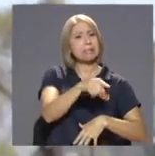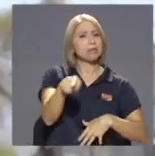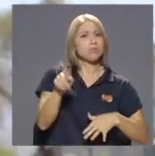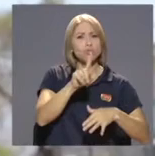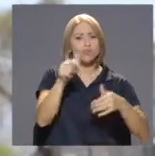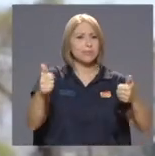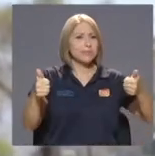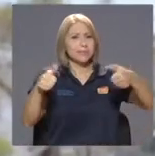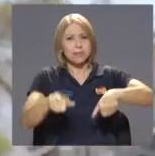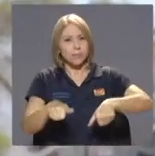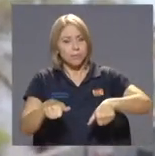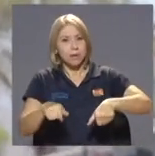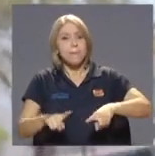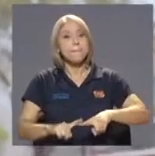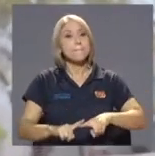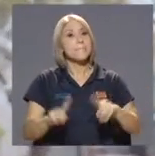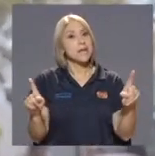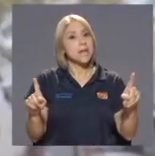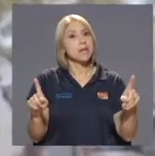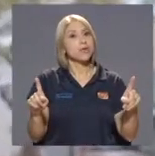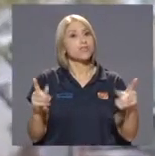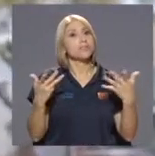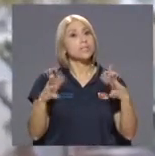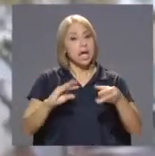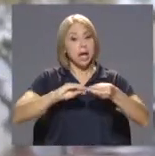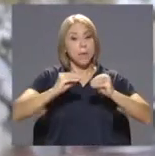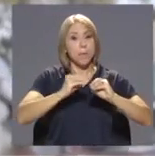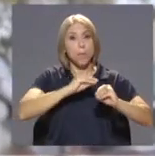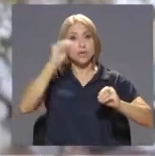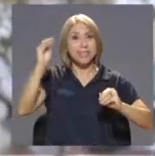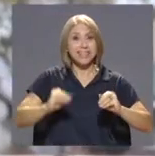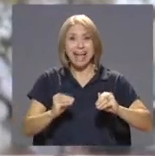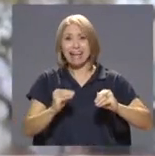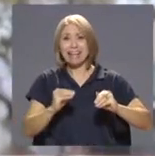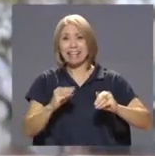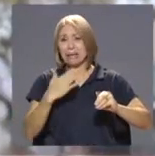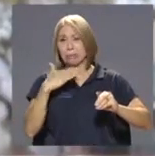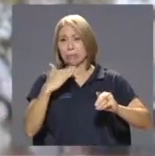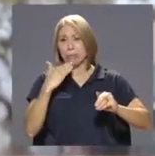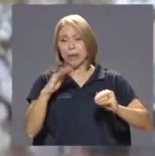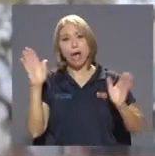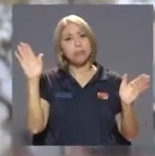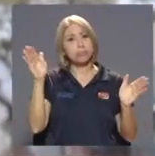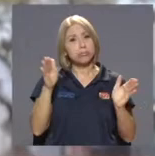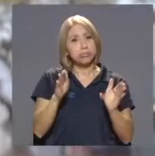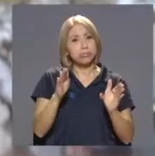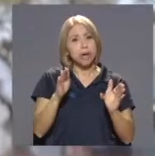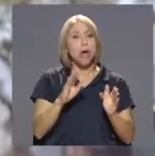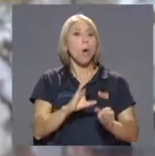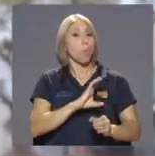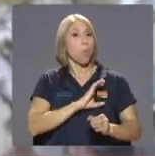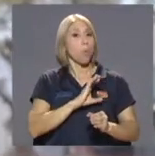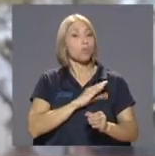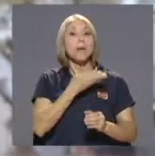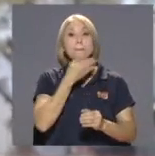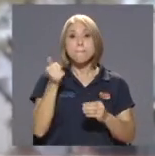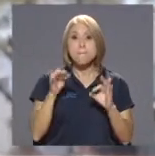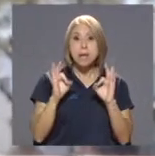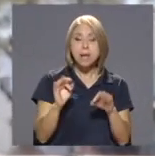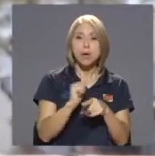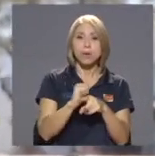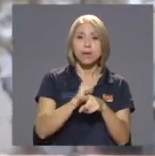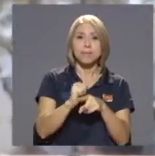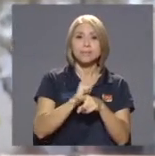esto, pero los índices han bajado, la fuerza pública está mejor capacitada. Eso no quiere decir